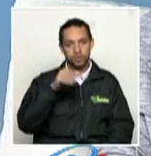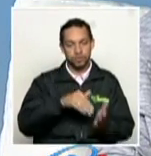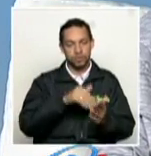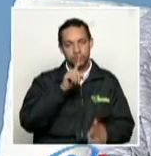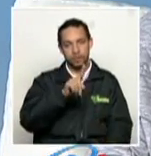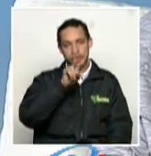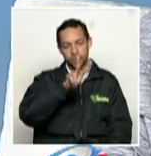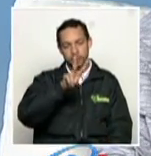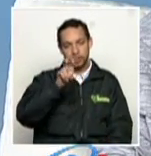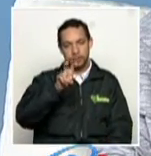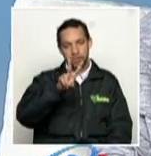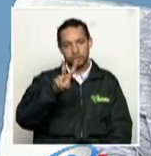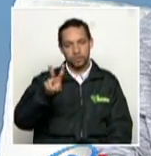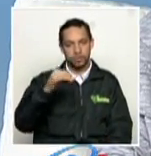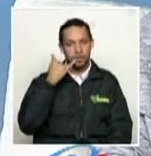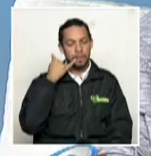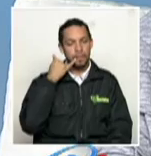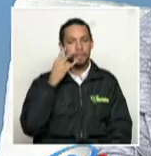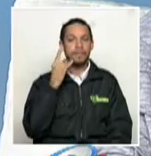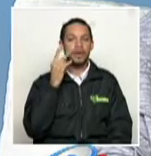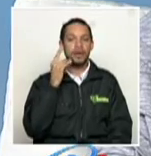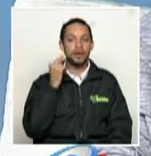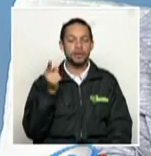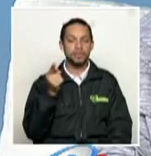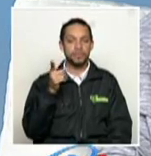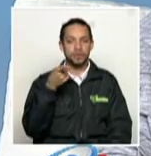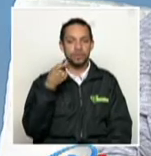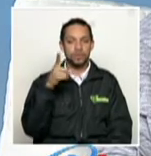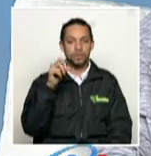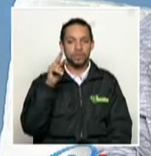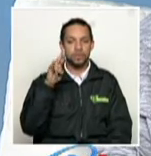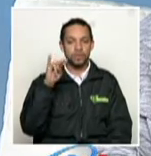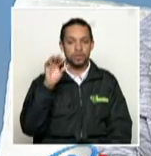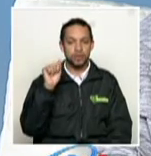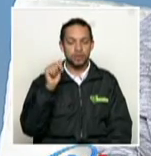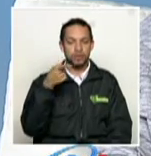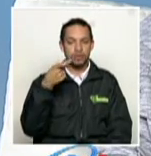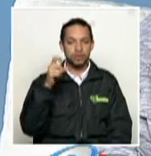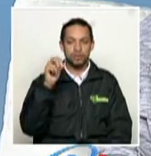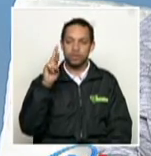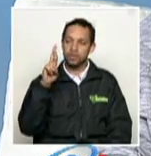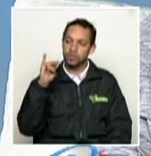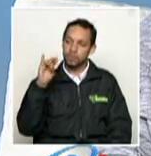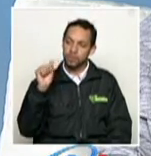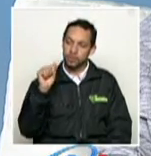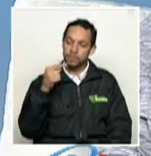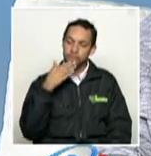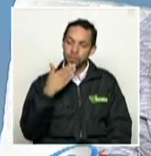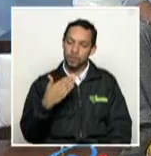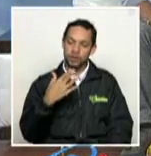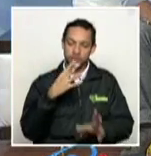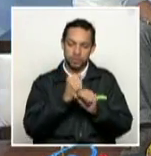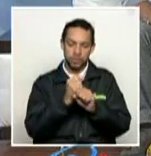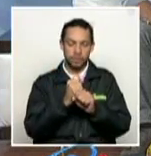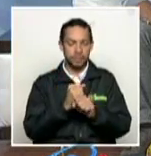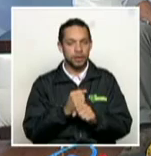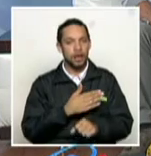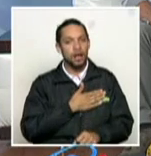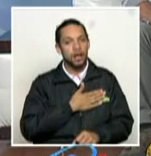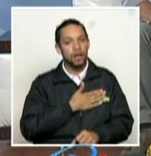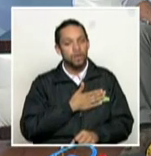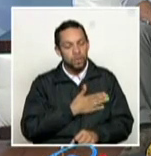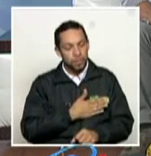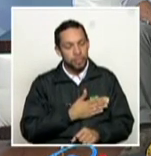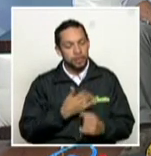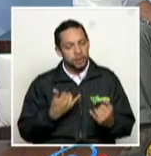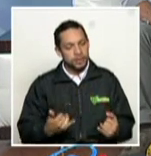01-8001-27222. Tenemos en Pereira, ¿a quién? Gloria, bienvenida. Buenas. Doctor, una preguntita. A